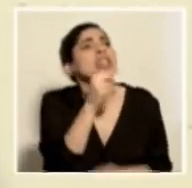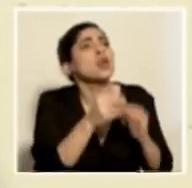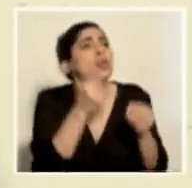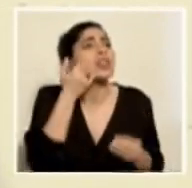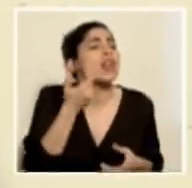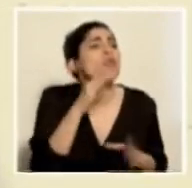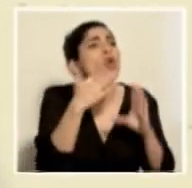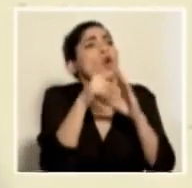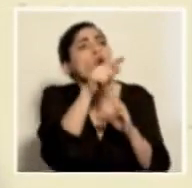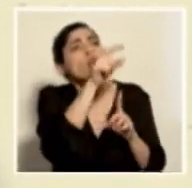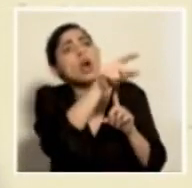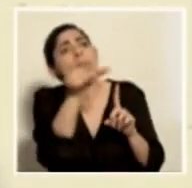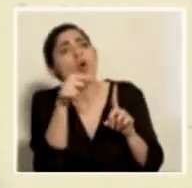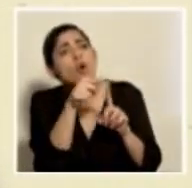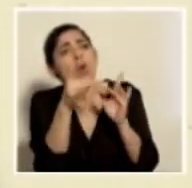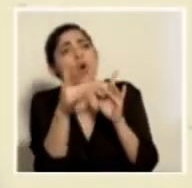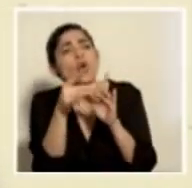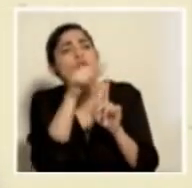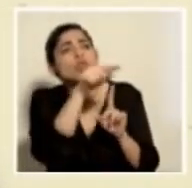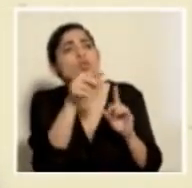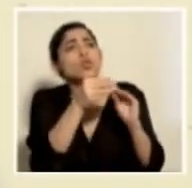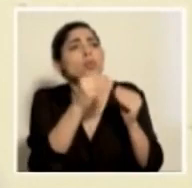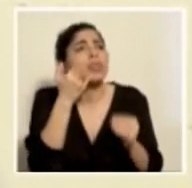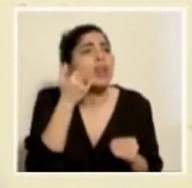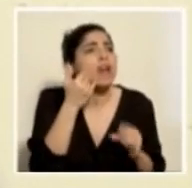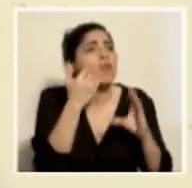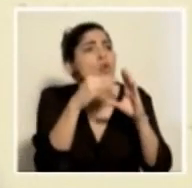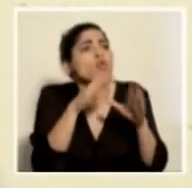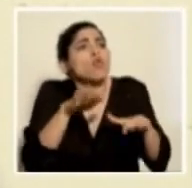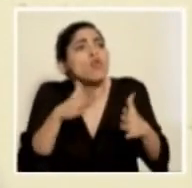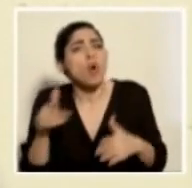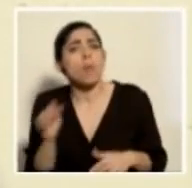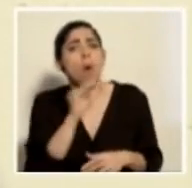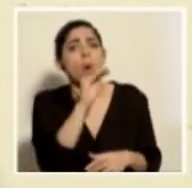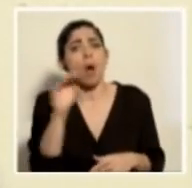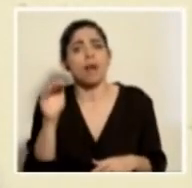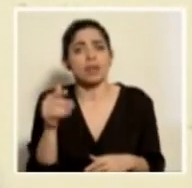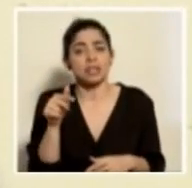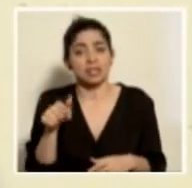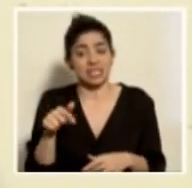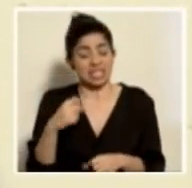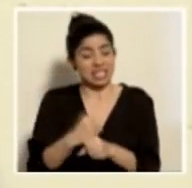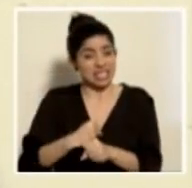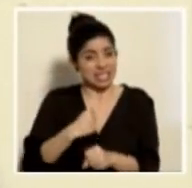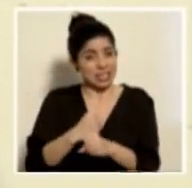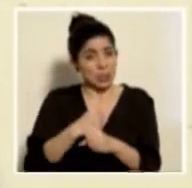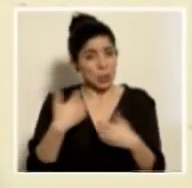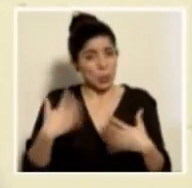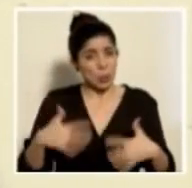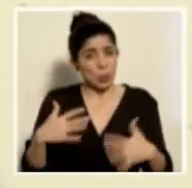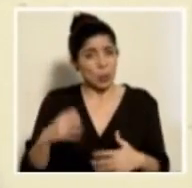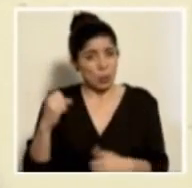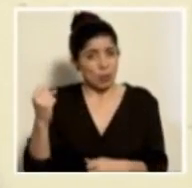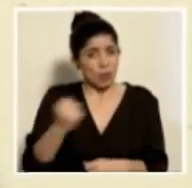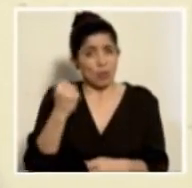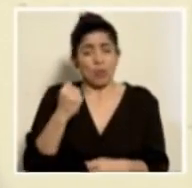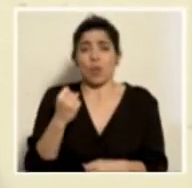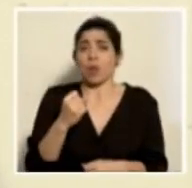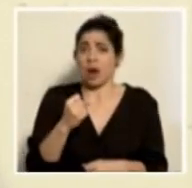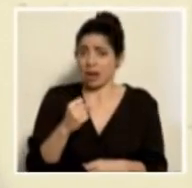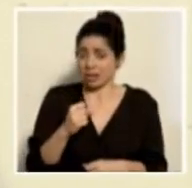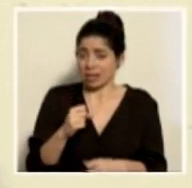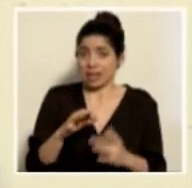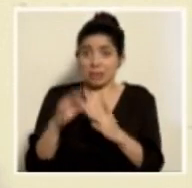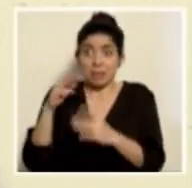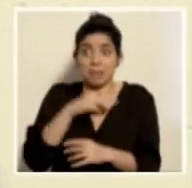teléfono, cuál es el correo, si está disponible. O sea, en realidad es, como yo indicaba, una labor titánica, pero es excepcional, que yo de verdad que la